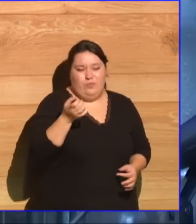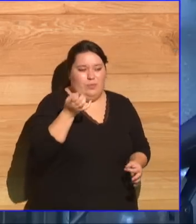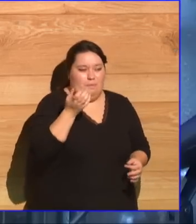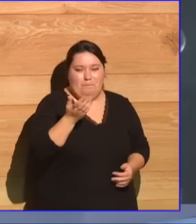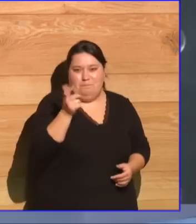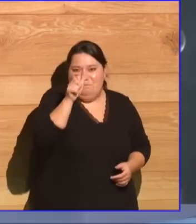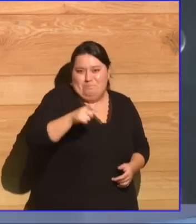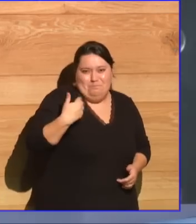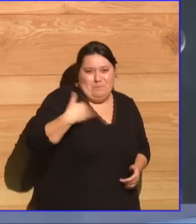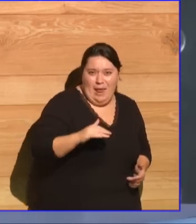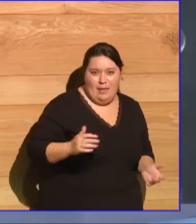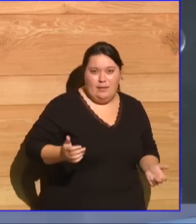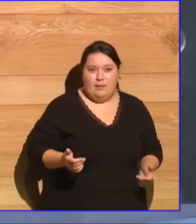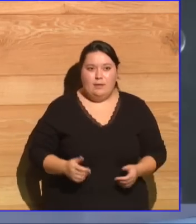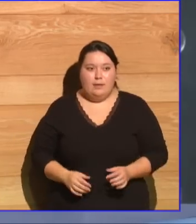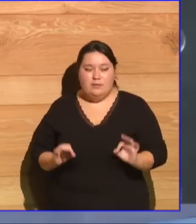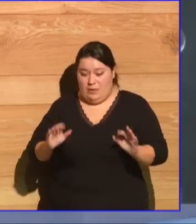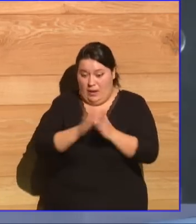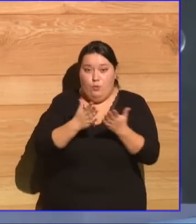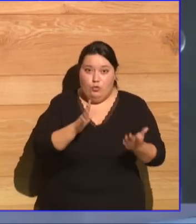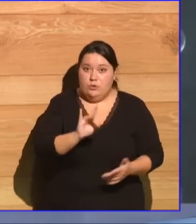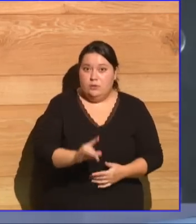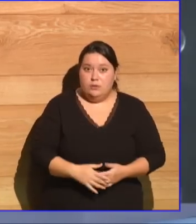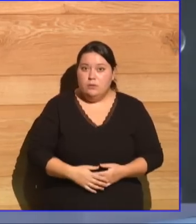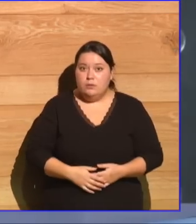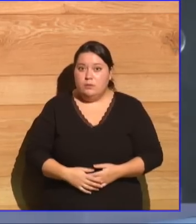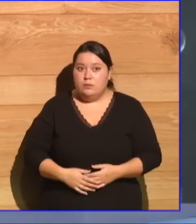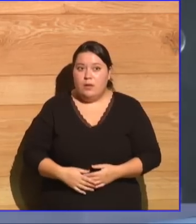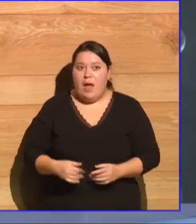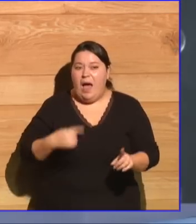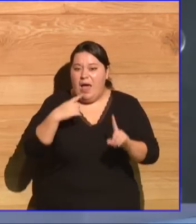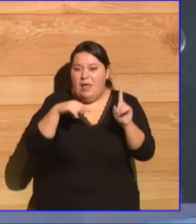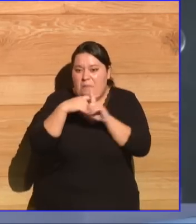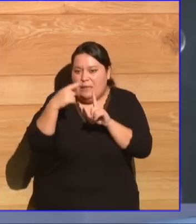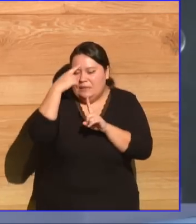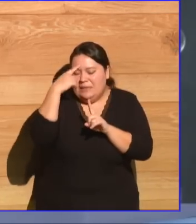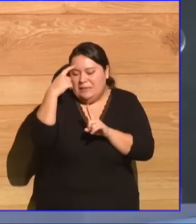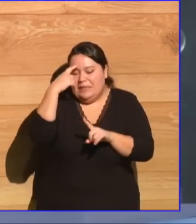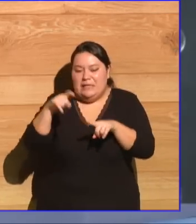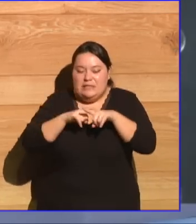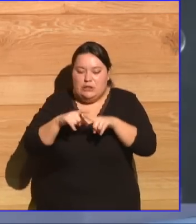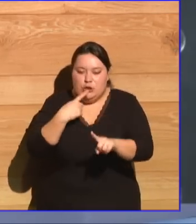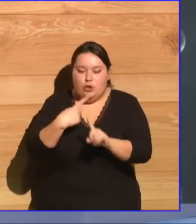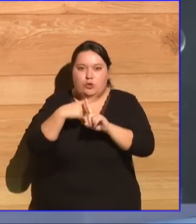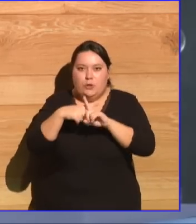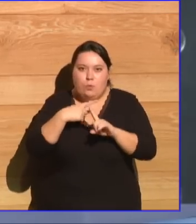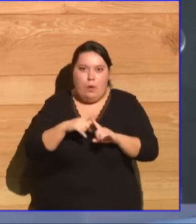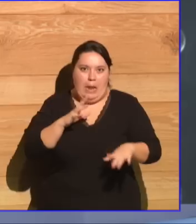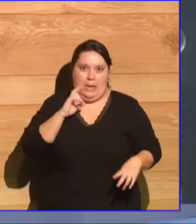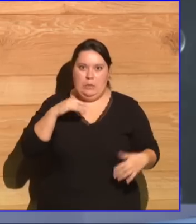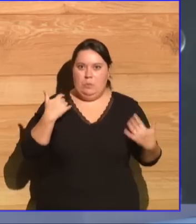bueno, en Barry desde luego. En el libro sí. Y está lleno además de obsesiones psicosexuales de lo más